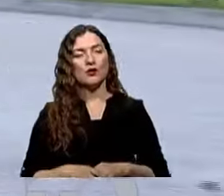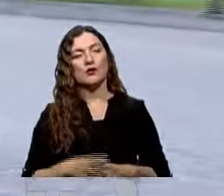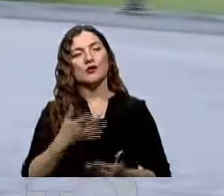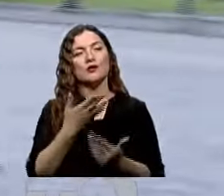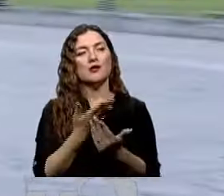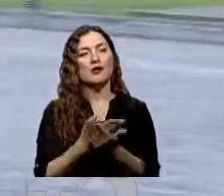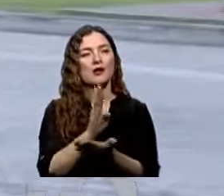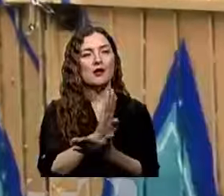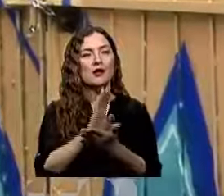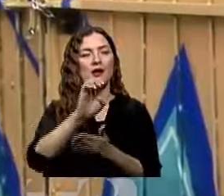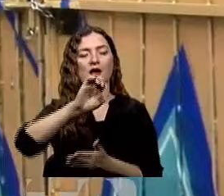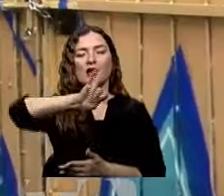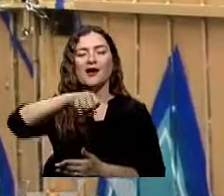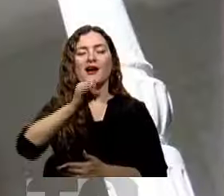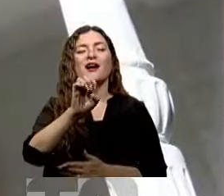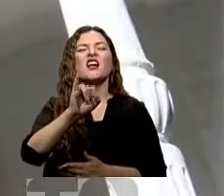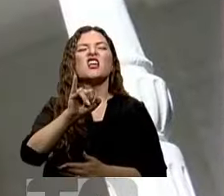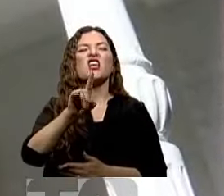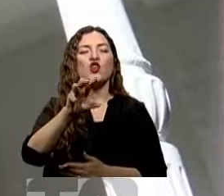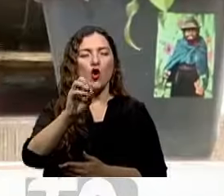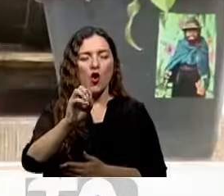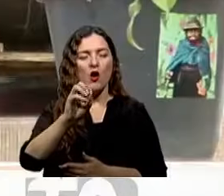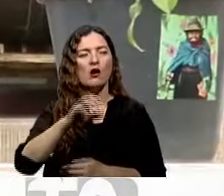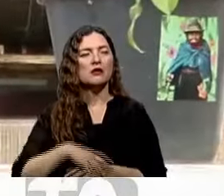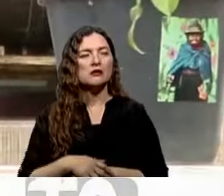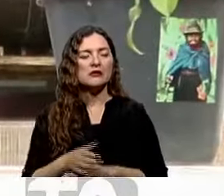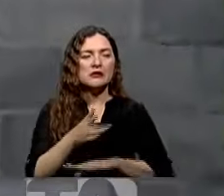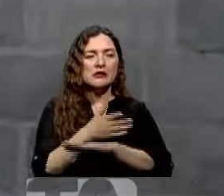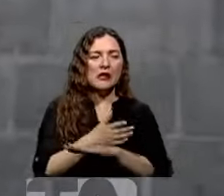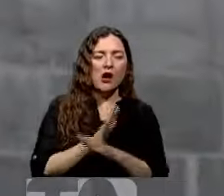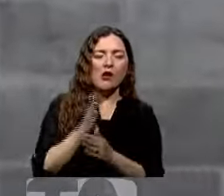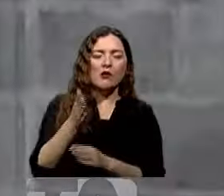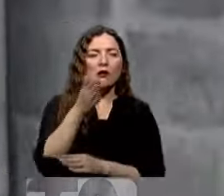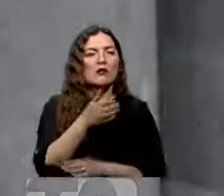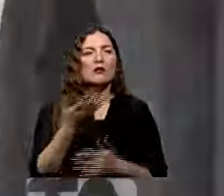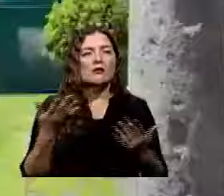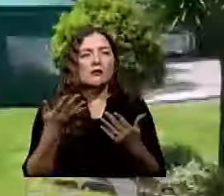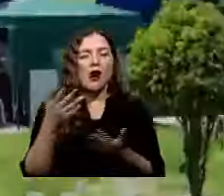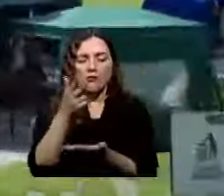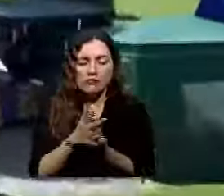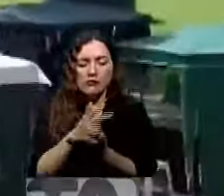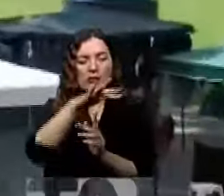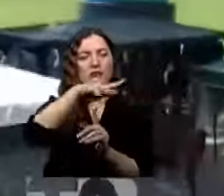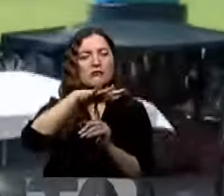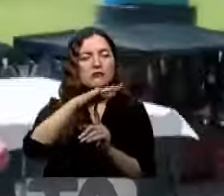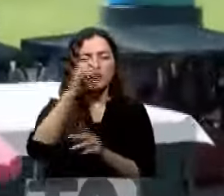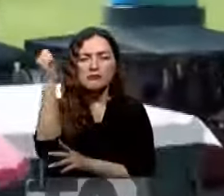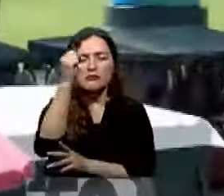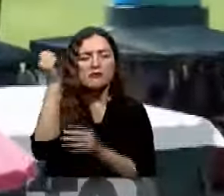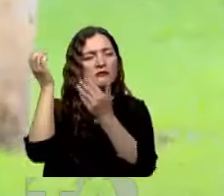Llegamos al barrio elegido. Antes de recorrer los puntos mágicos de este lugar, realizamos una parada en el parque icónico de la